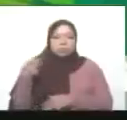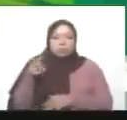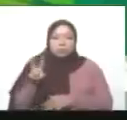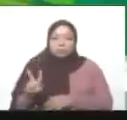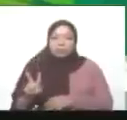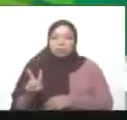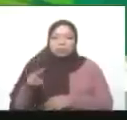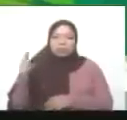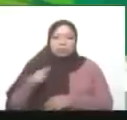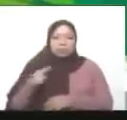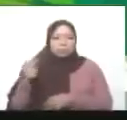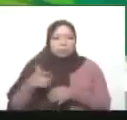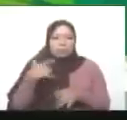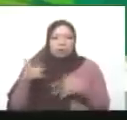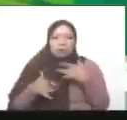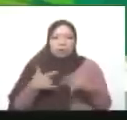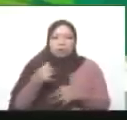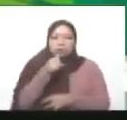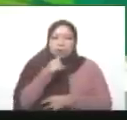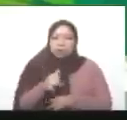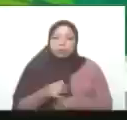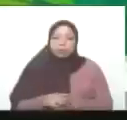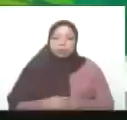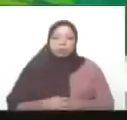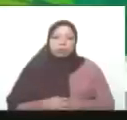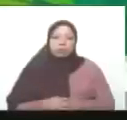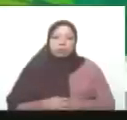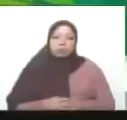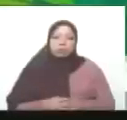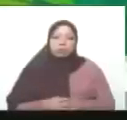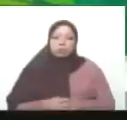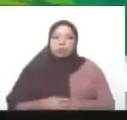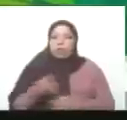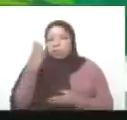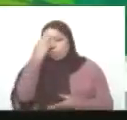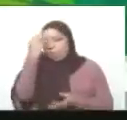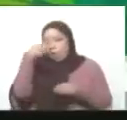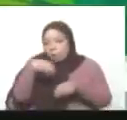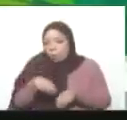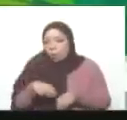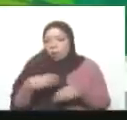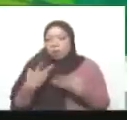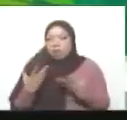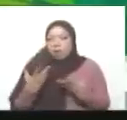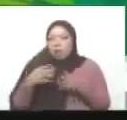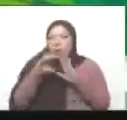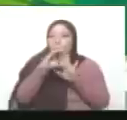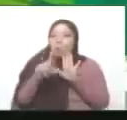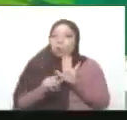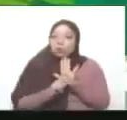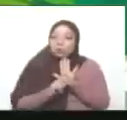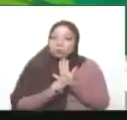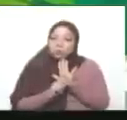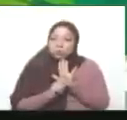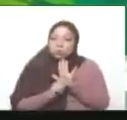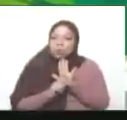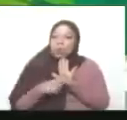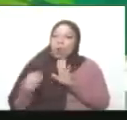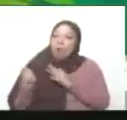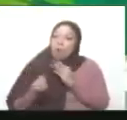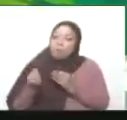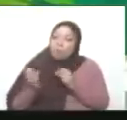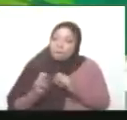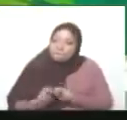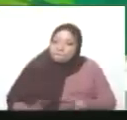ningún acto actividad que se lleve a cabo mientras se halla en vigencia este acuerdo constituirá fundamento para ser valer